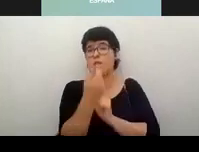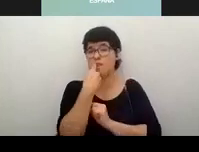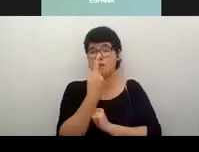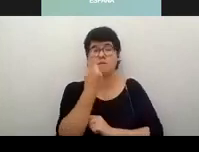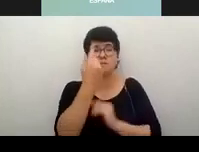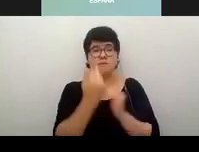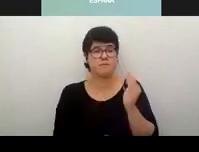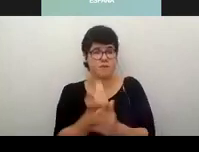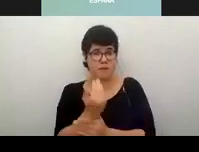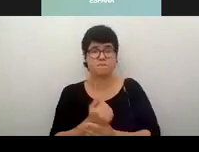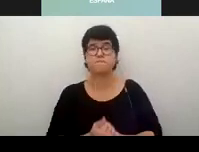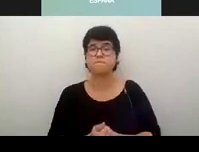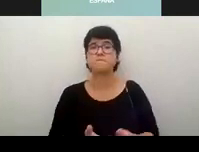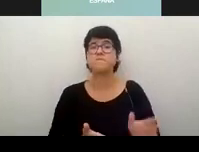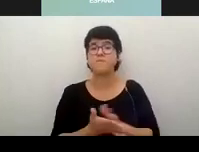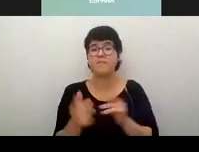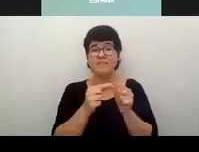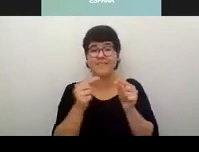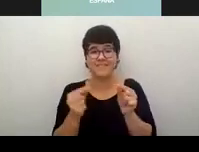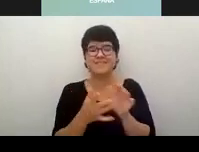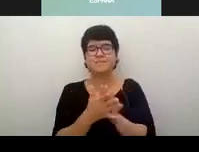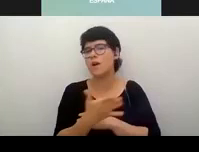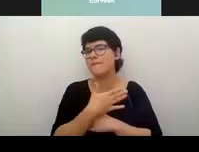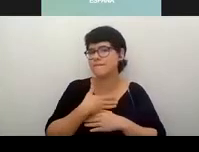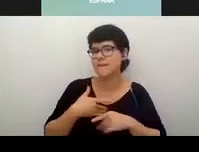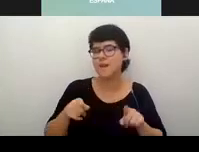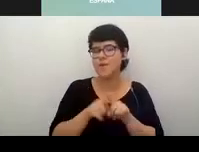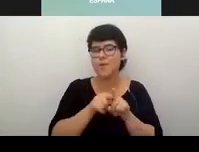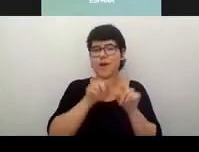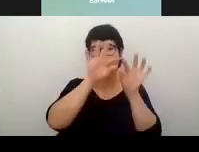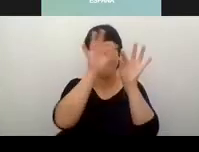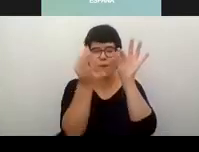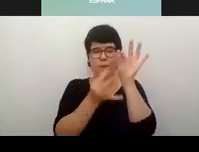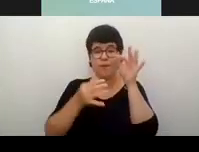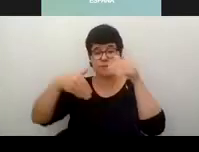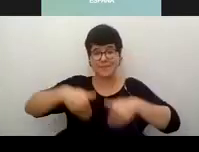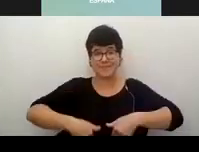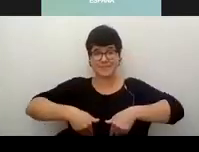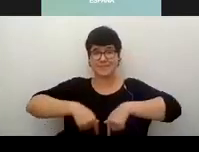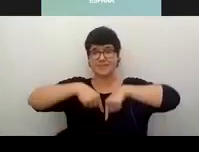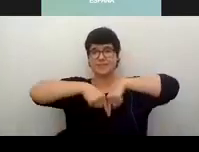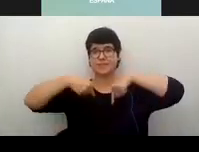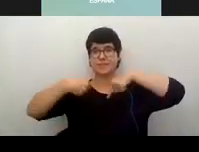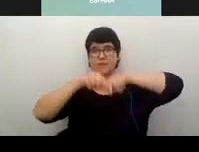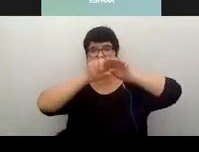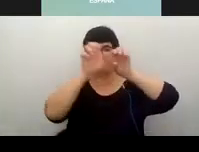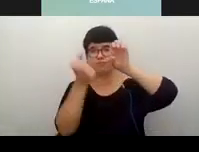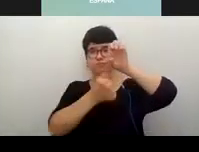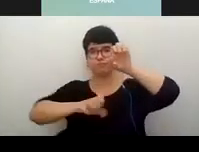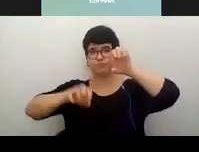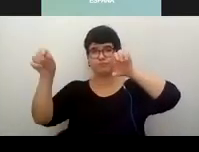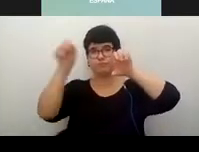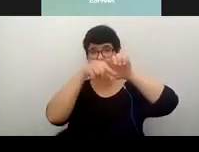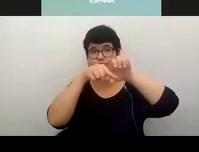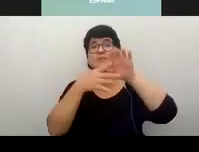de manera que, como a nosotros nos interesa que ese probiótico llegue hasta el colon, hemos de prepararlo para que